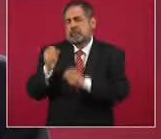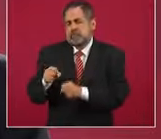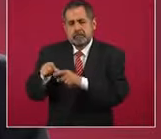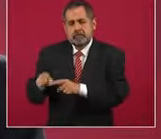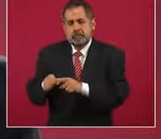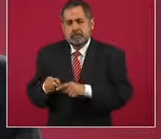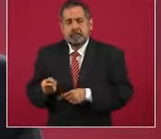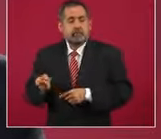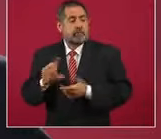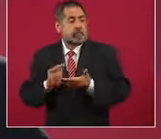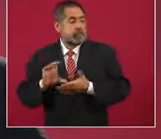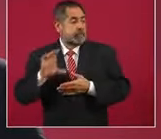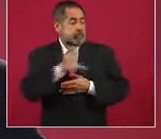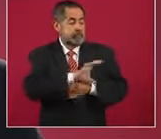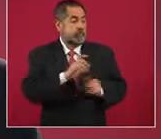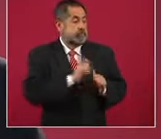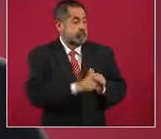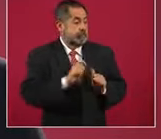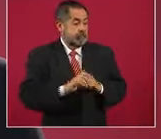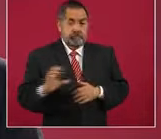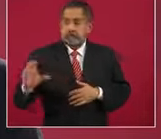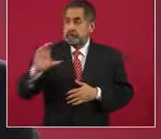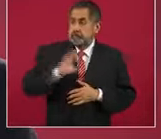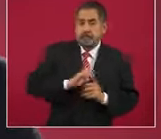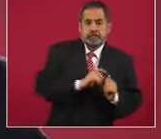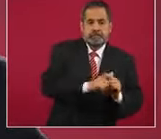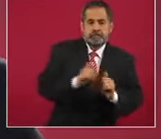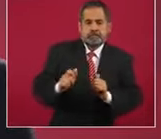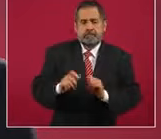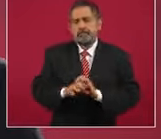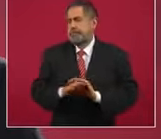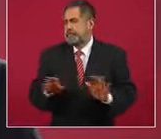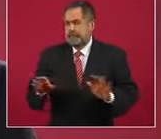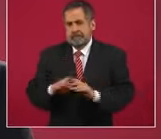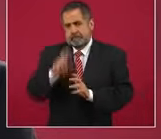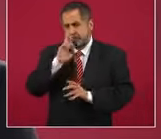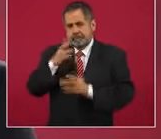reparto de dinero en efectivo. Y si hay